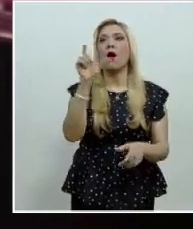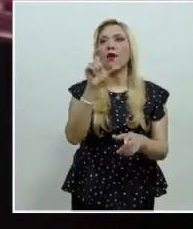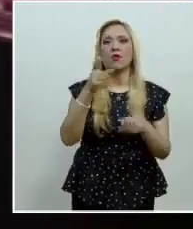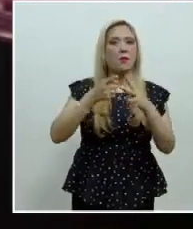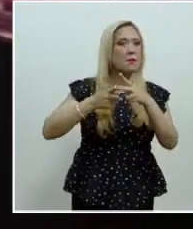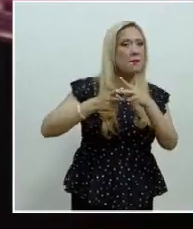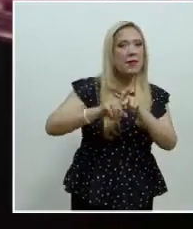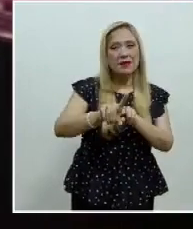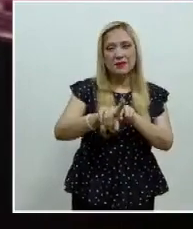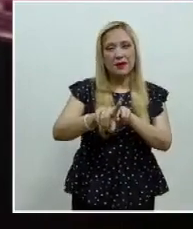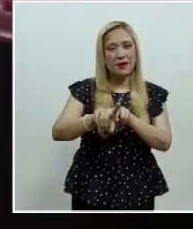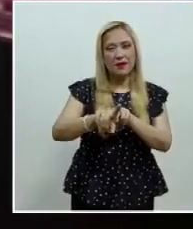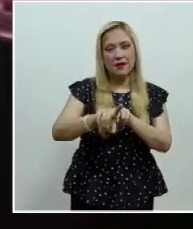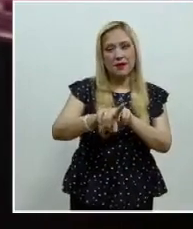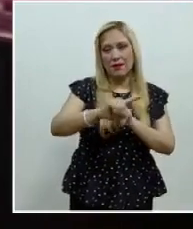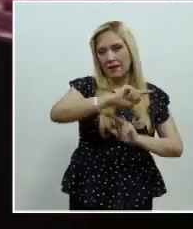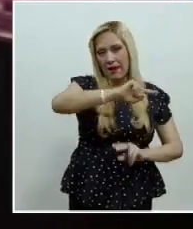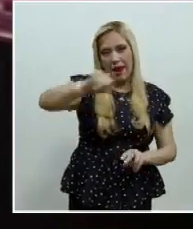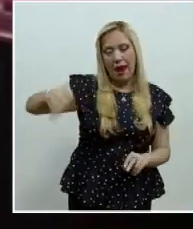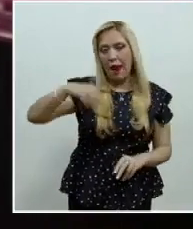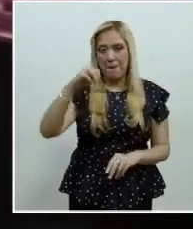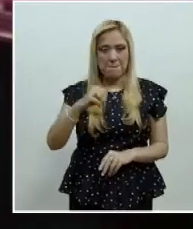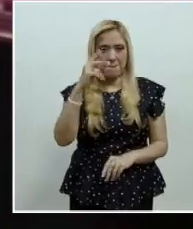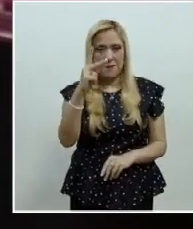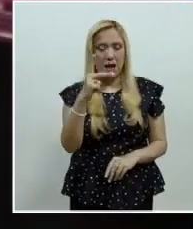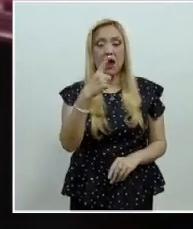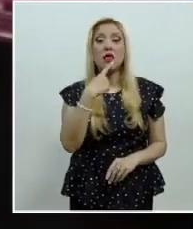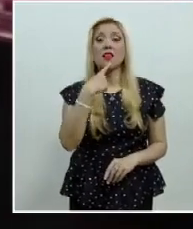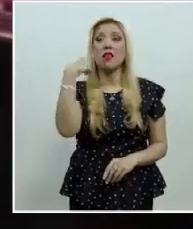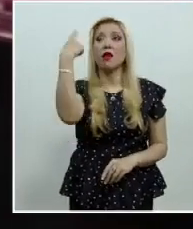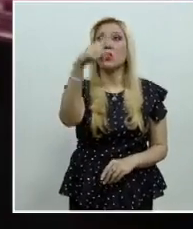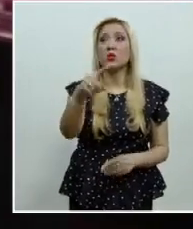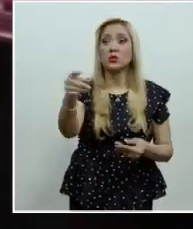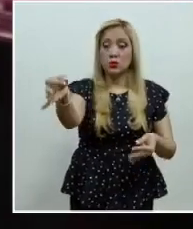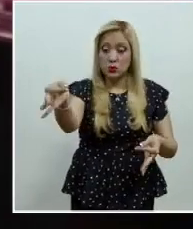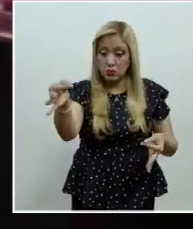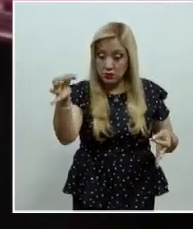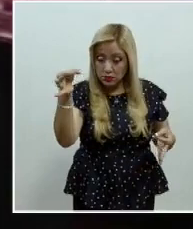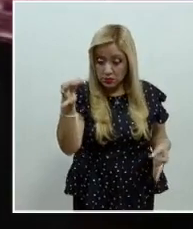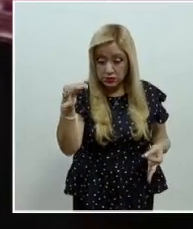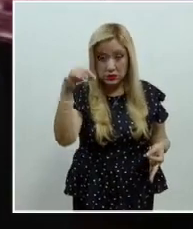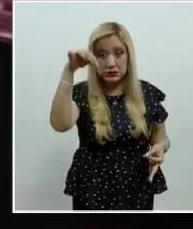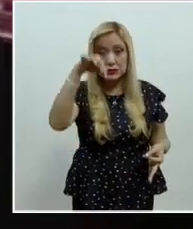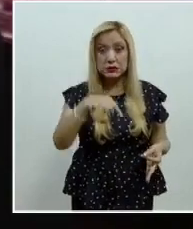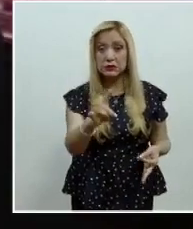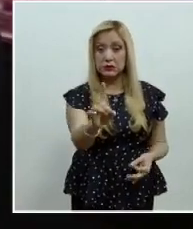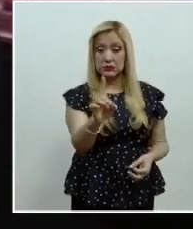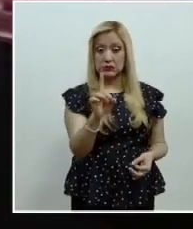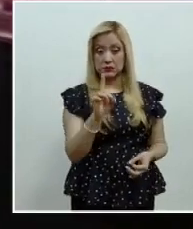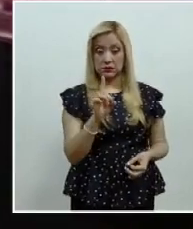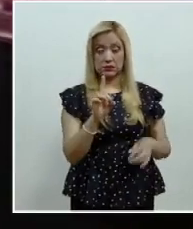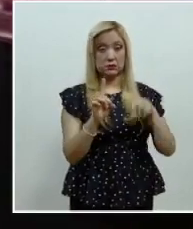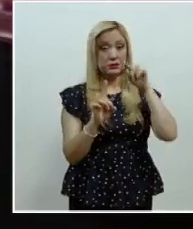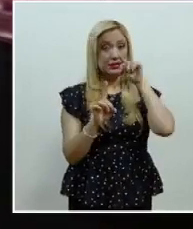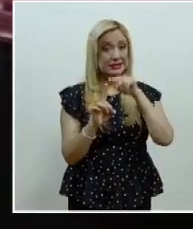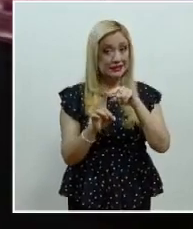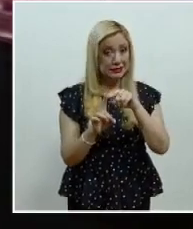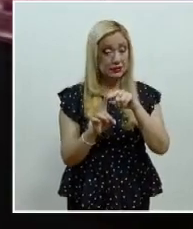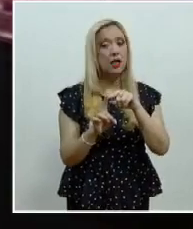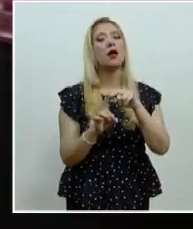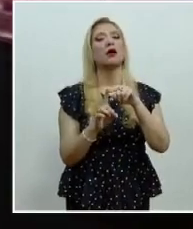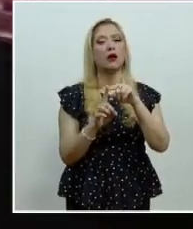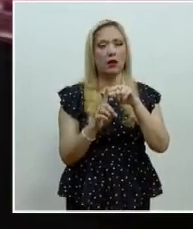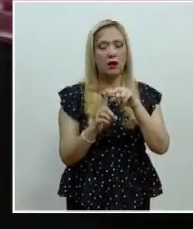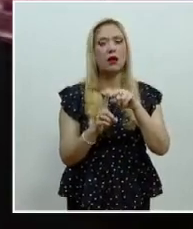en cualquier agencia del Ministerio Público, ya no hablo de las especializadas, en cualquier agencia del Ministerio Público